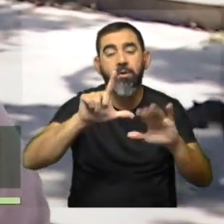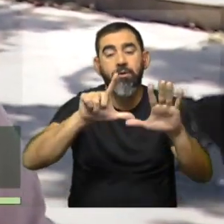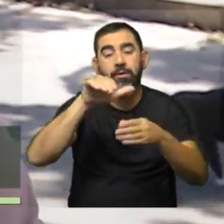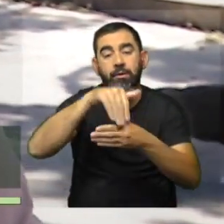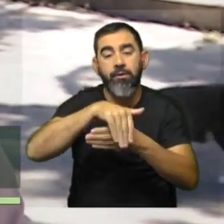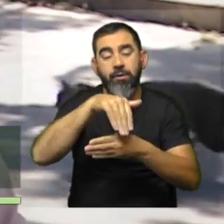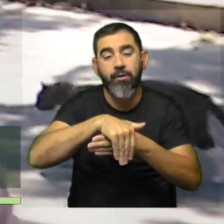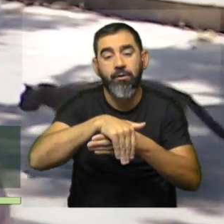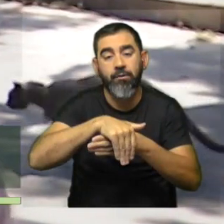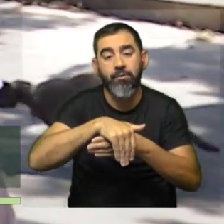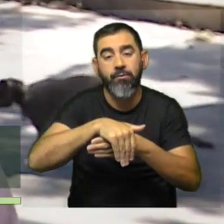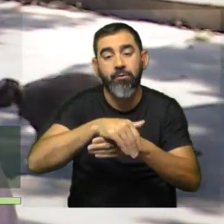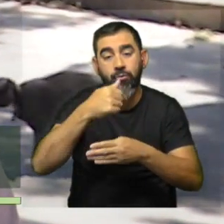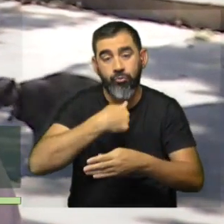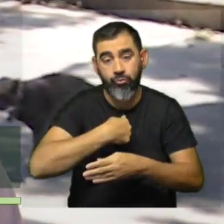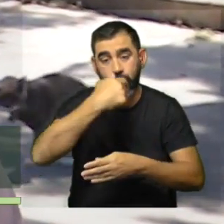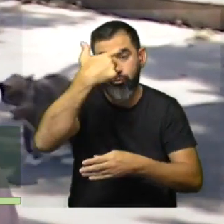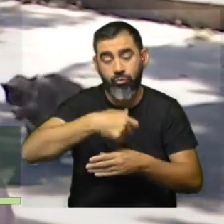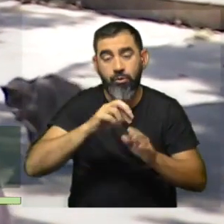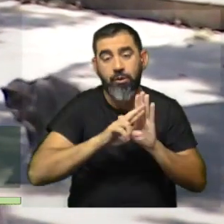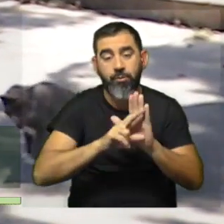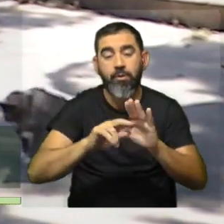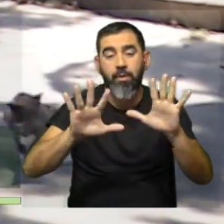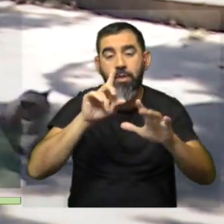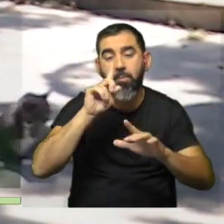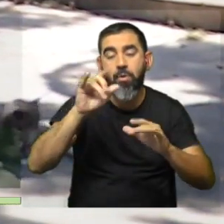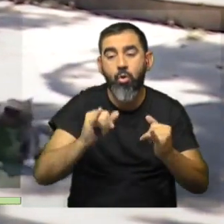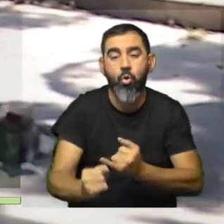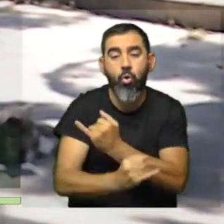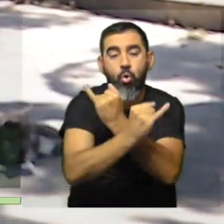horas, quien te habla en nombre de los 10.000 jornaleros